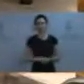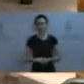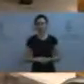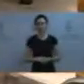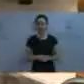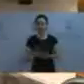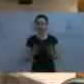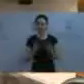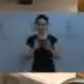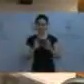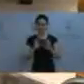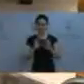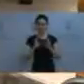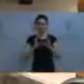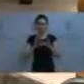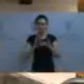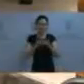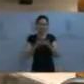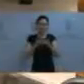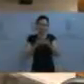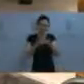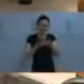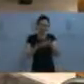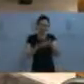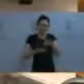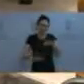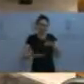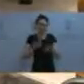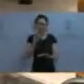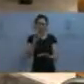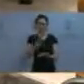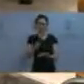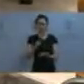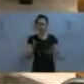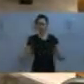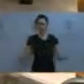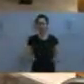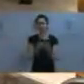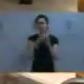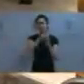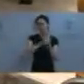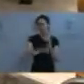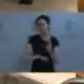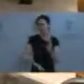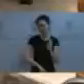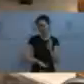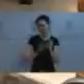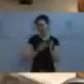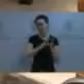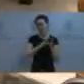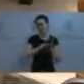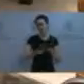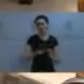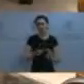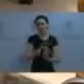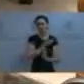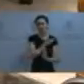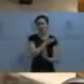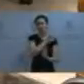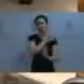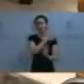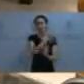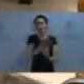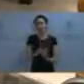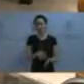Son como digo, en el entorno de una veintena de medidas que han venido aplicándose, naturalmente